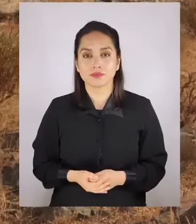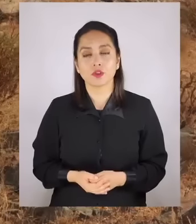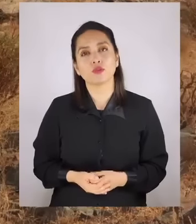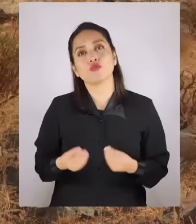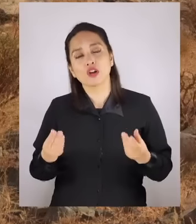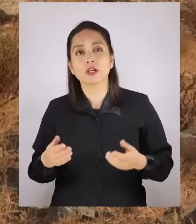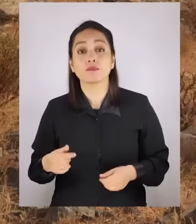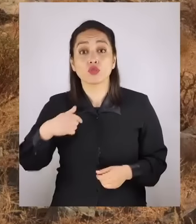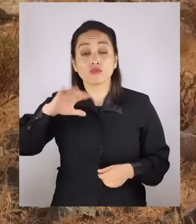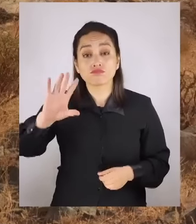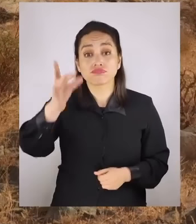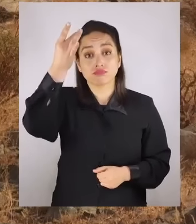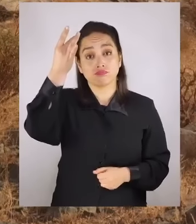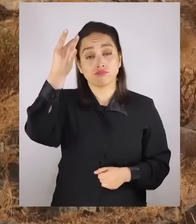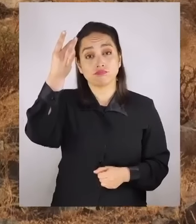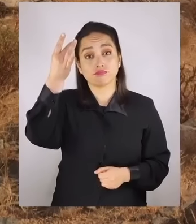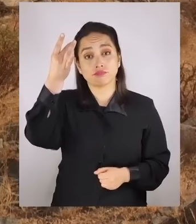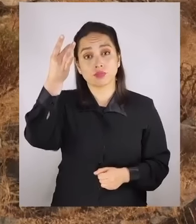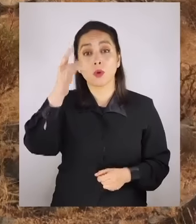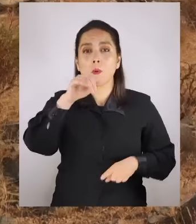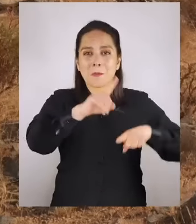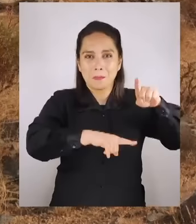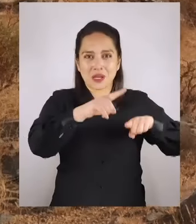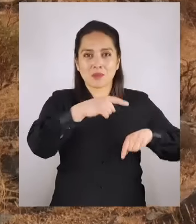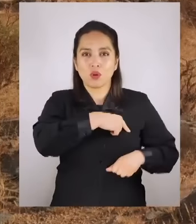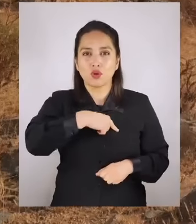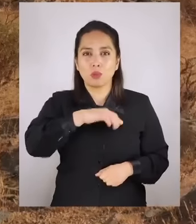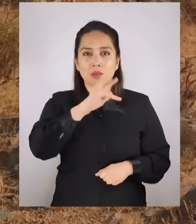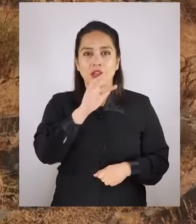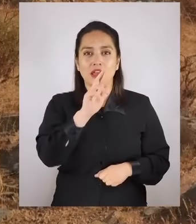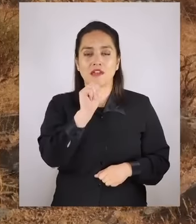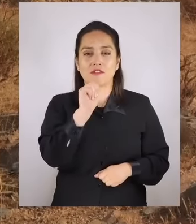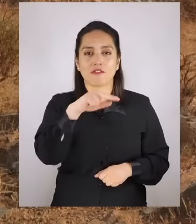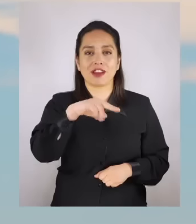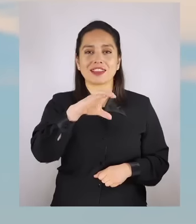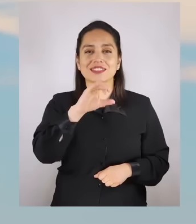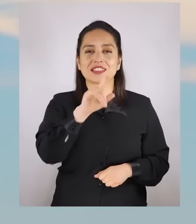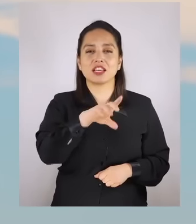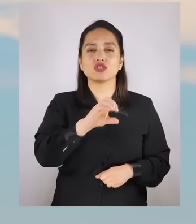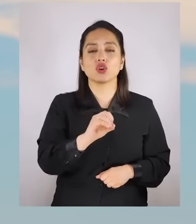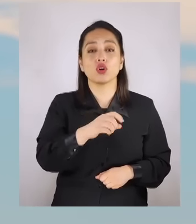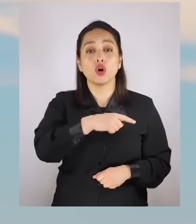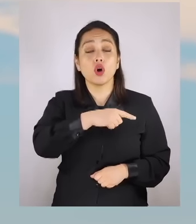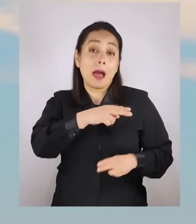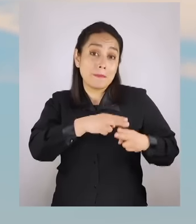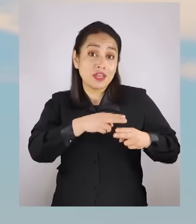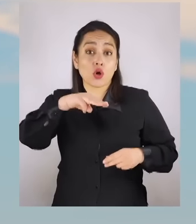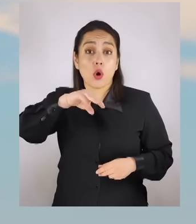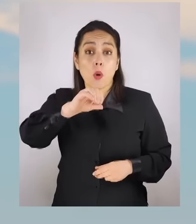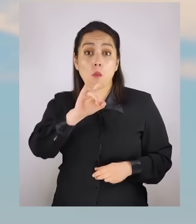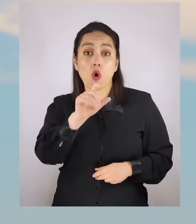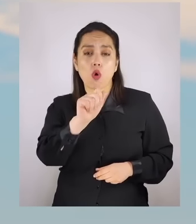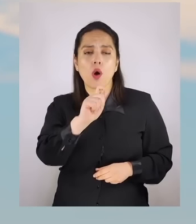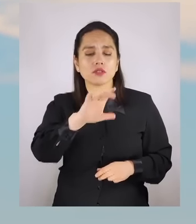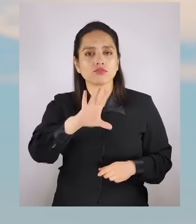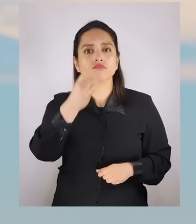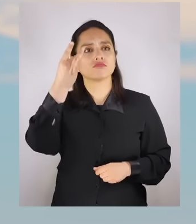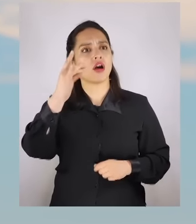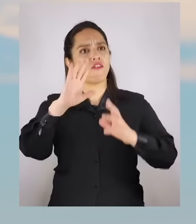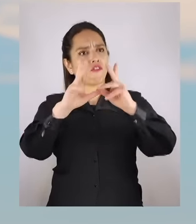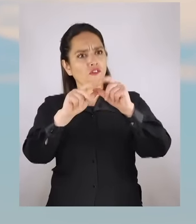Bueno, yo descubrí a través de un primo que se llama Francisco Muat, que soy pariente de este señor. Él es